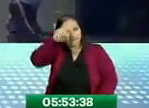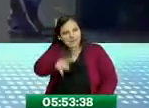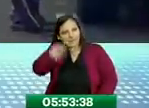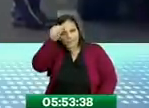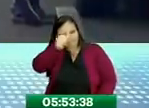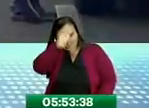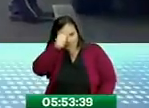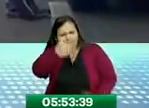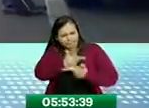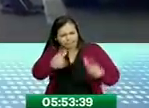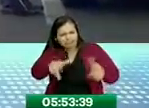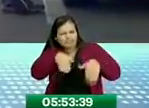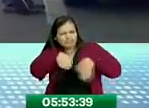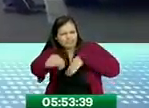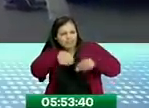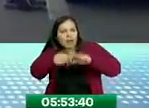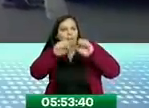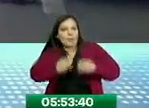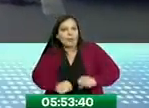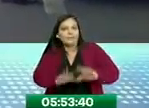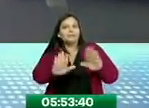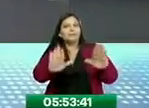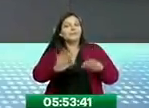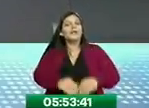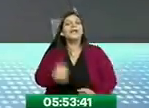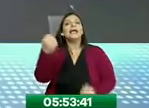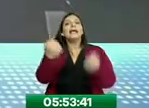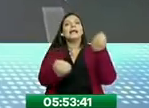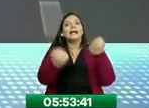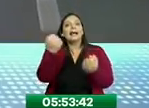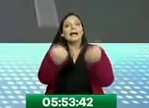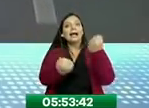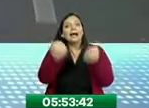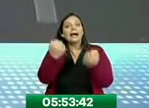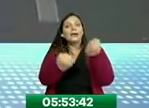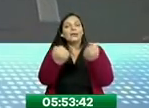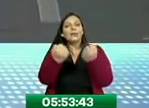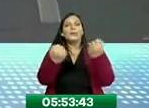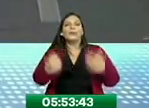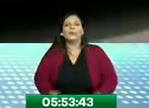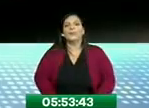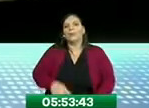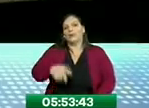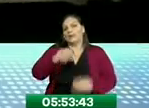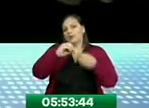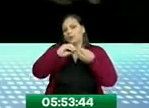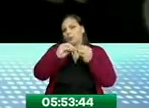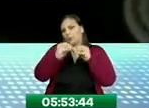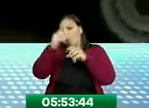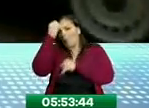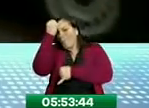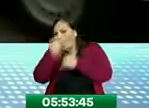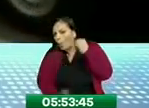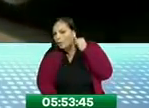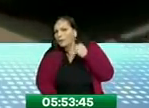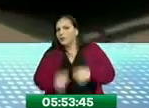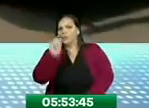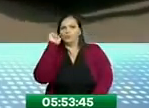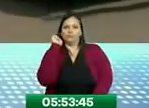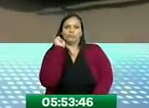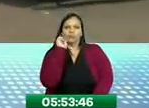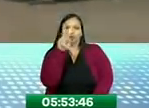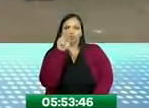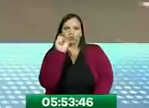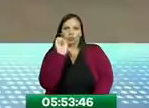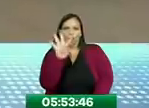también el tema interprovincial, los vehículos interprovinciales ya no estarán o no podrán ir de una